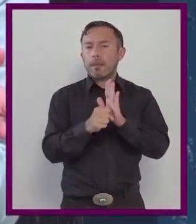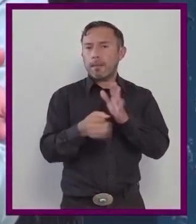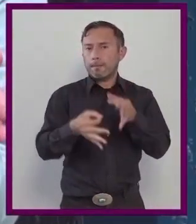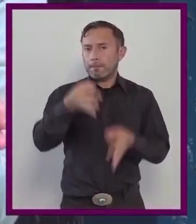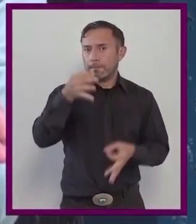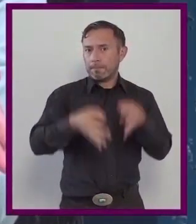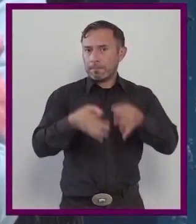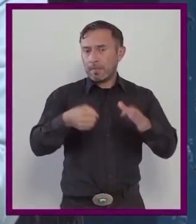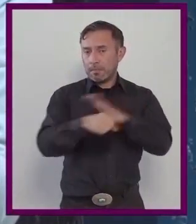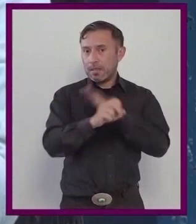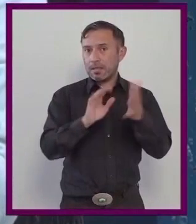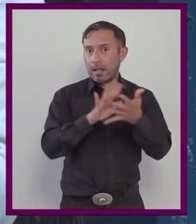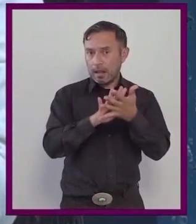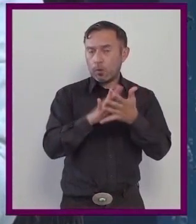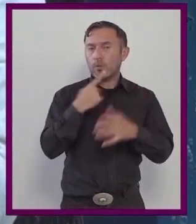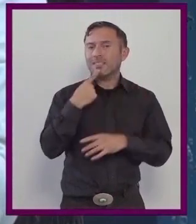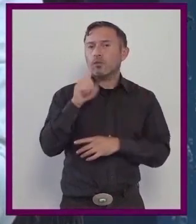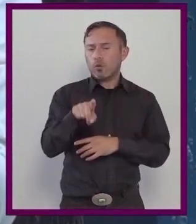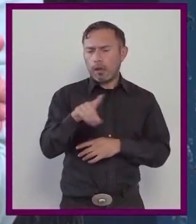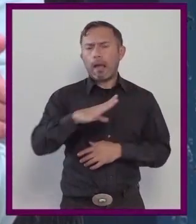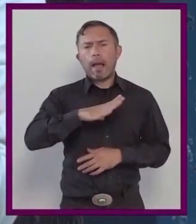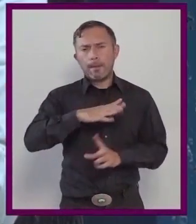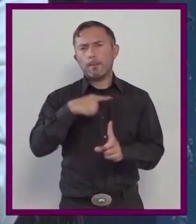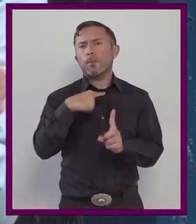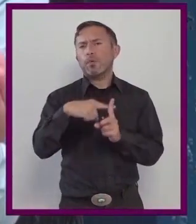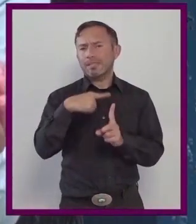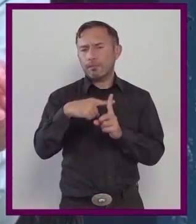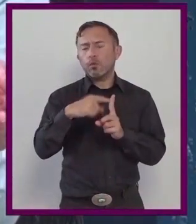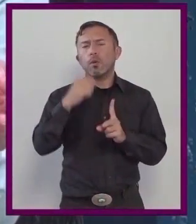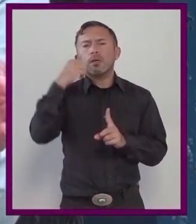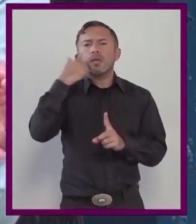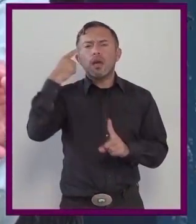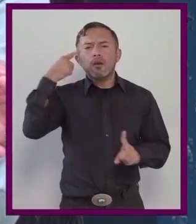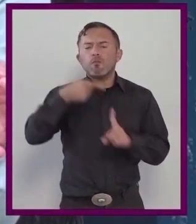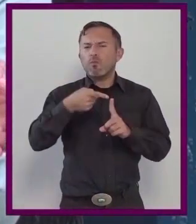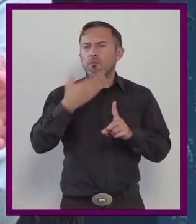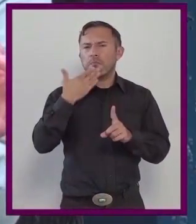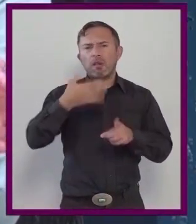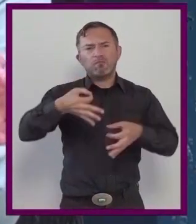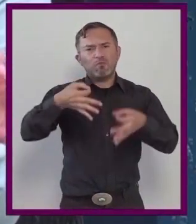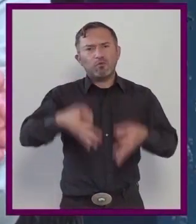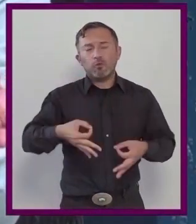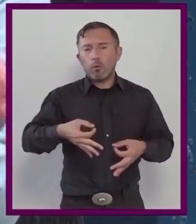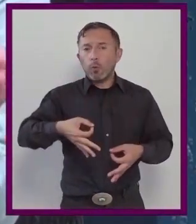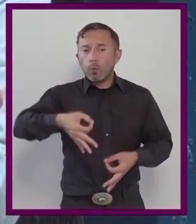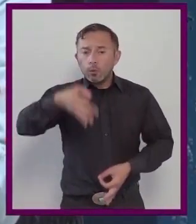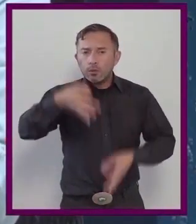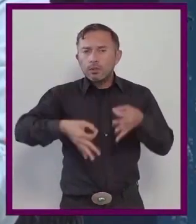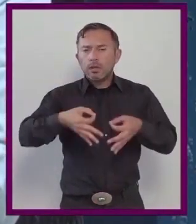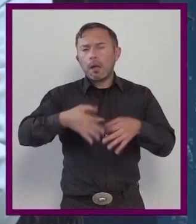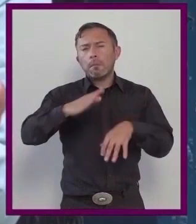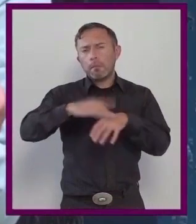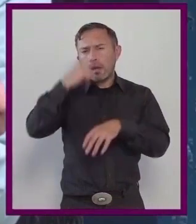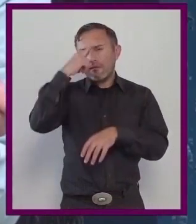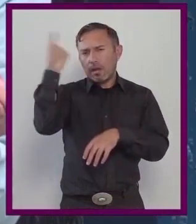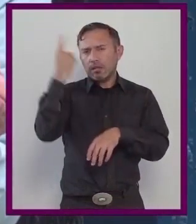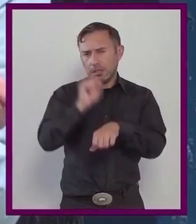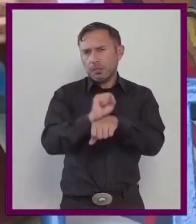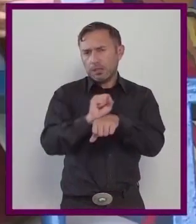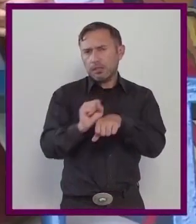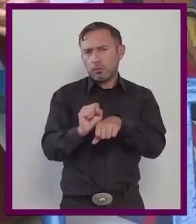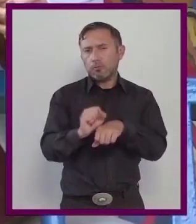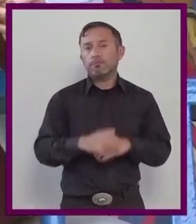que se antojan novedosas para nuestra justicia. Se busca que haya mayor eficacia y que la procuración de justicia se lleve de una manera más